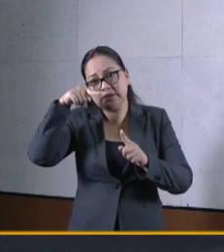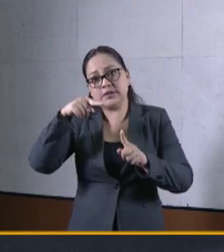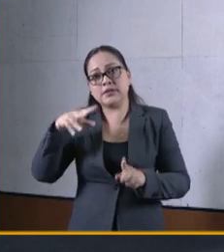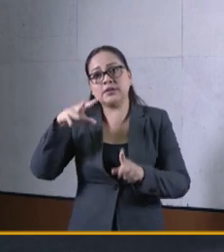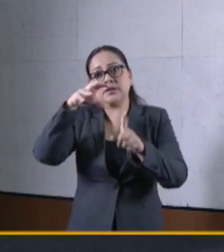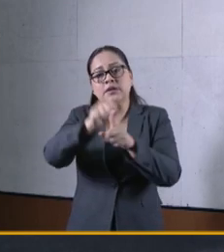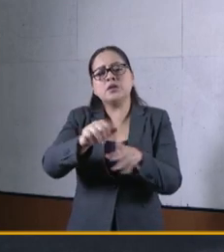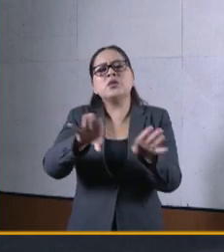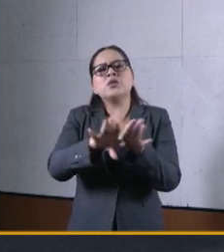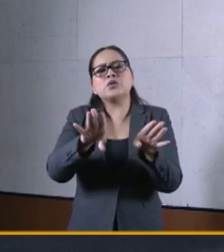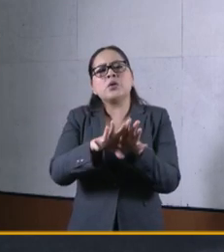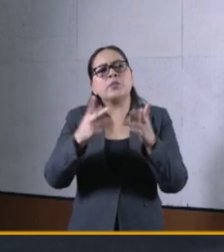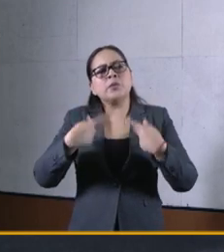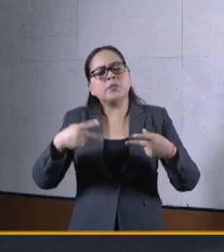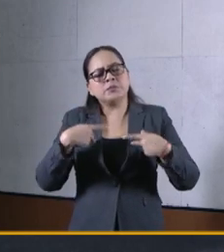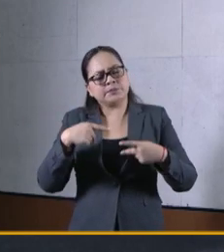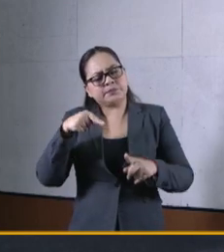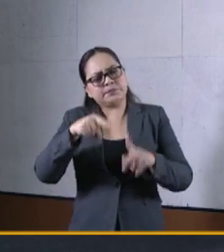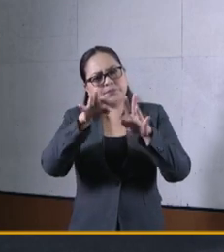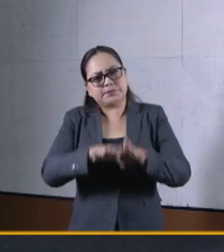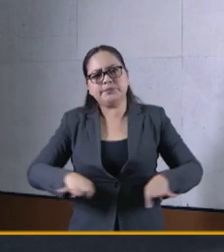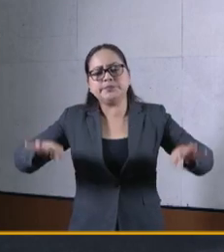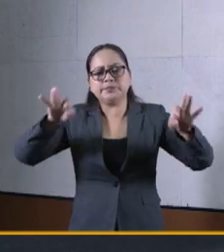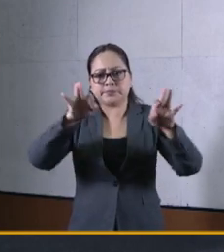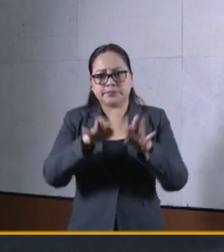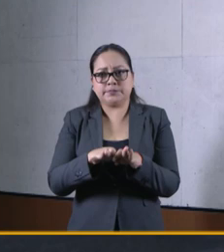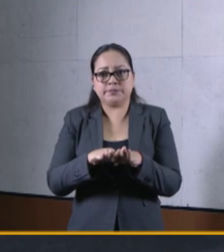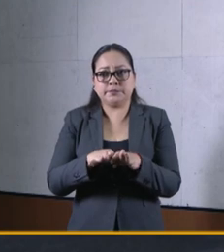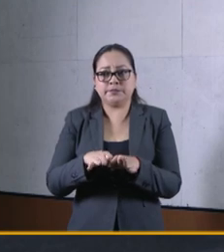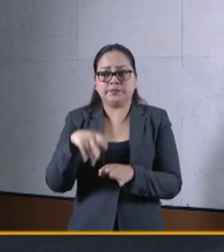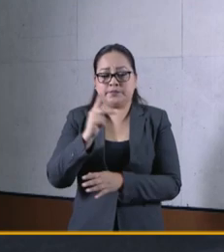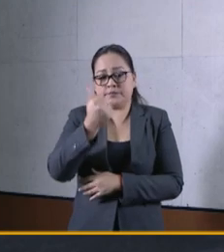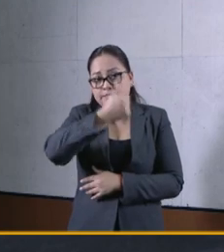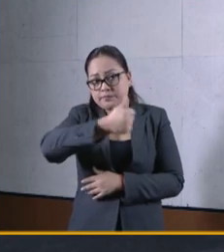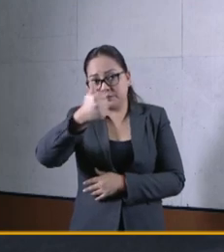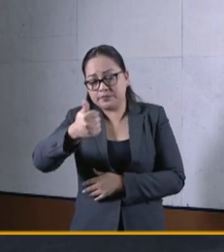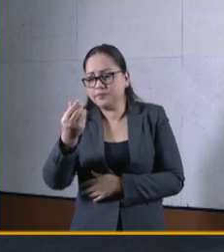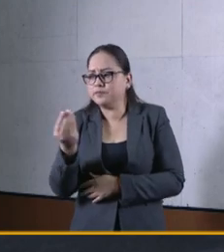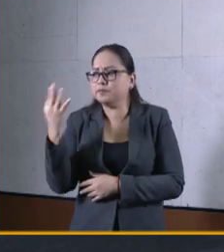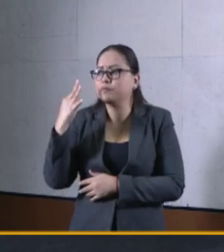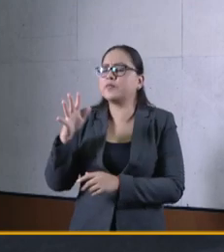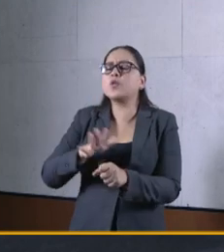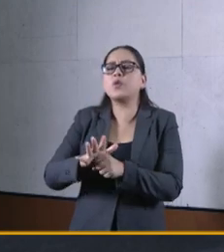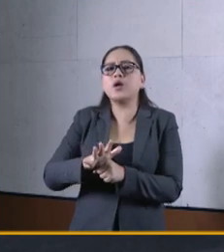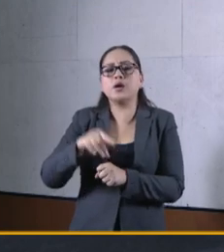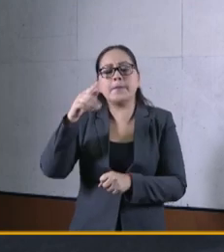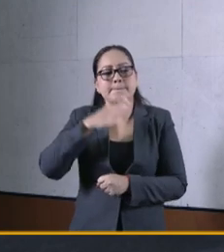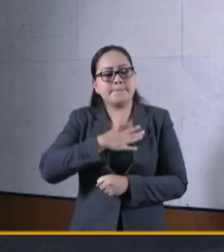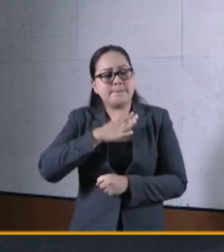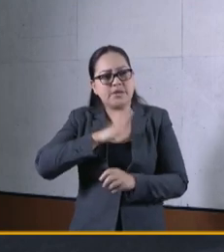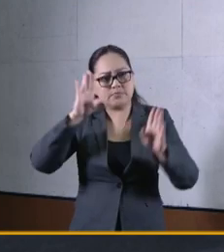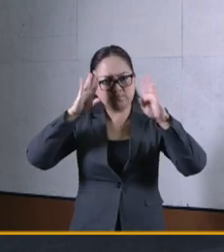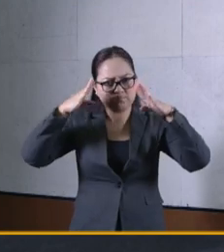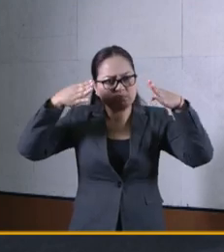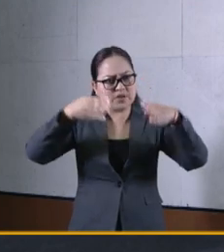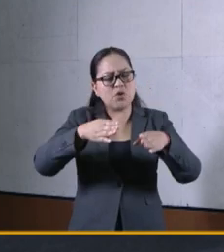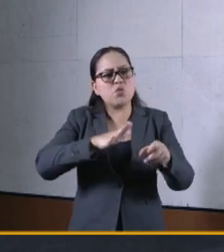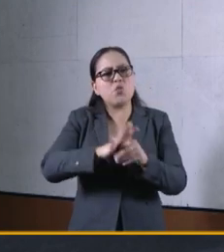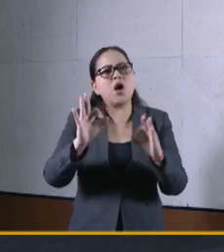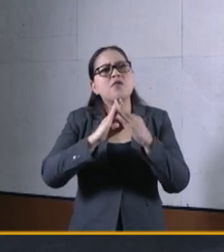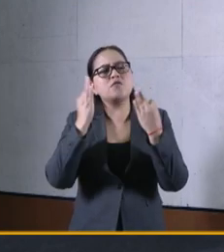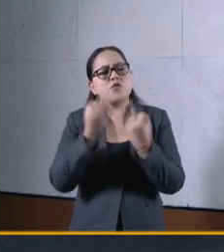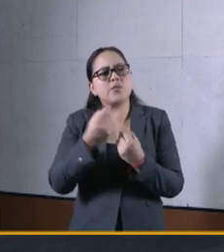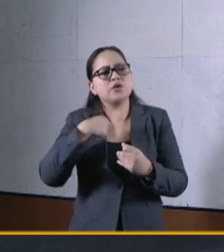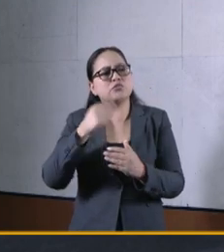consigue una persona son importantes lo que las distingue de los demás son el trabajo y la forma desde